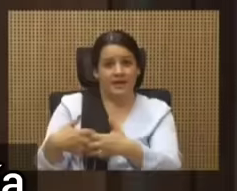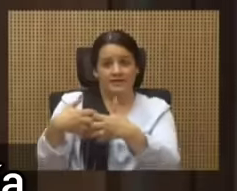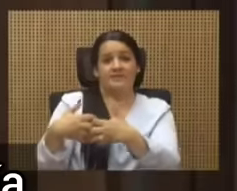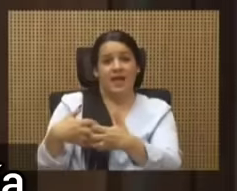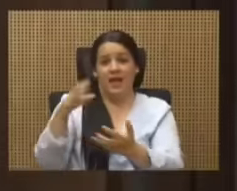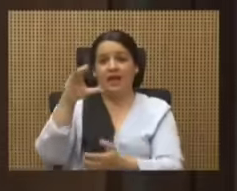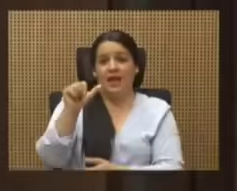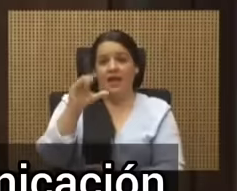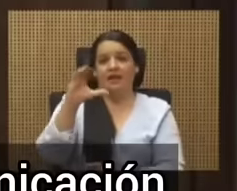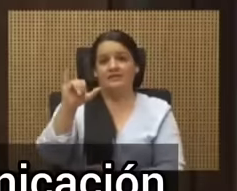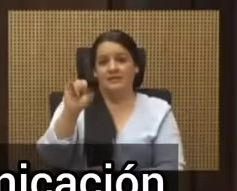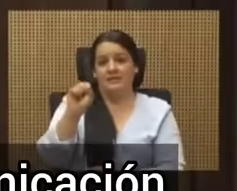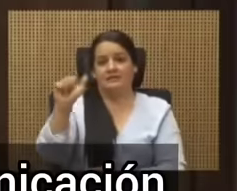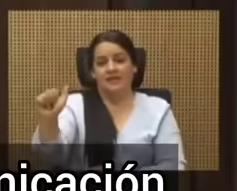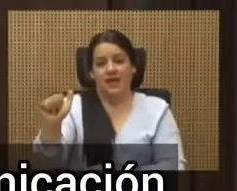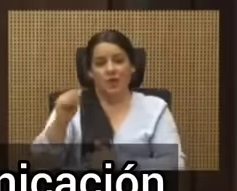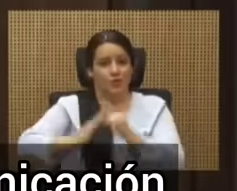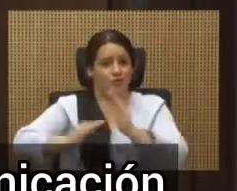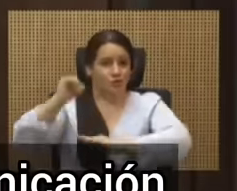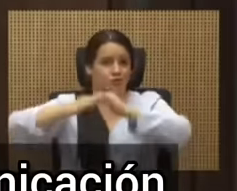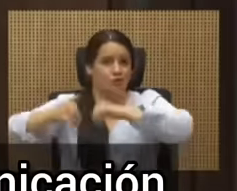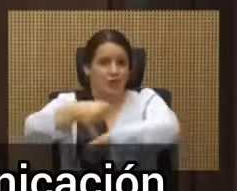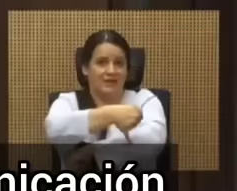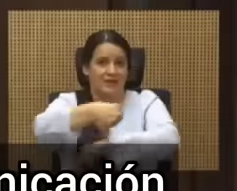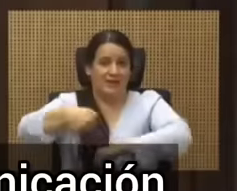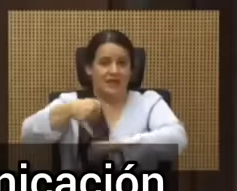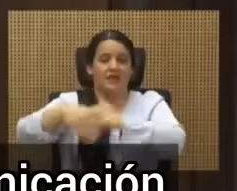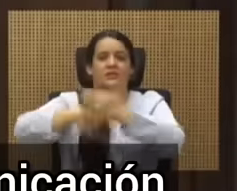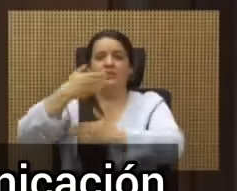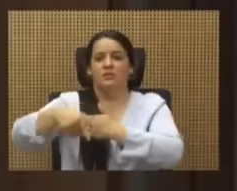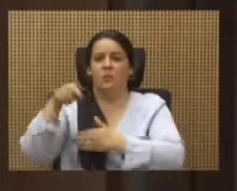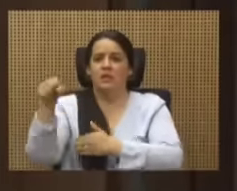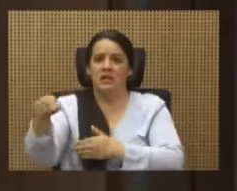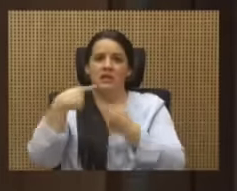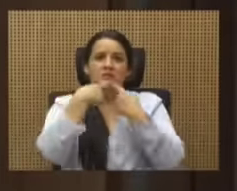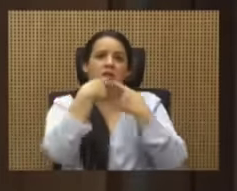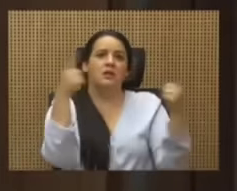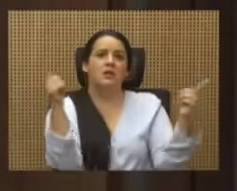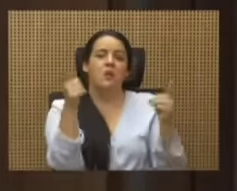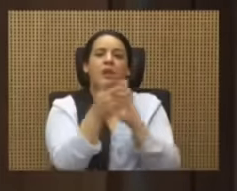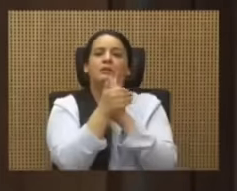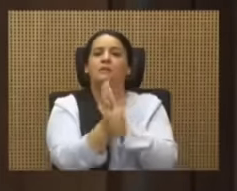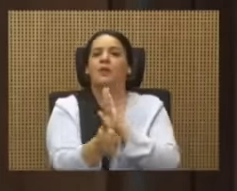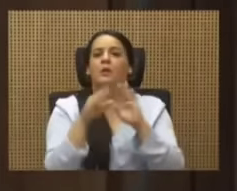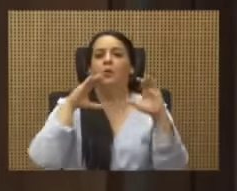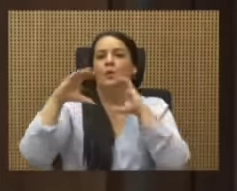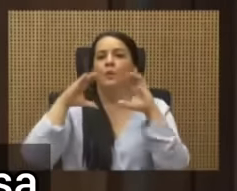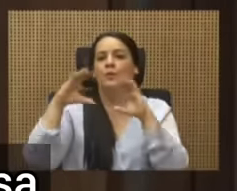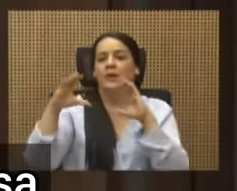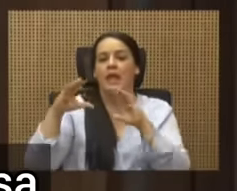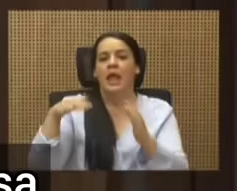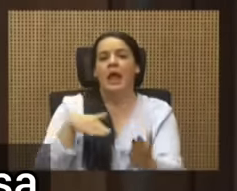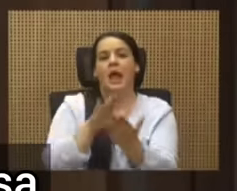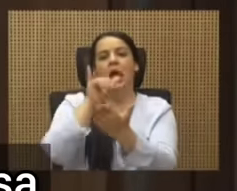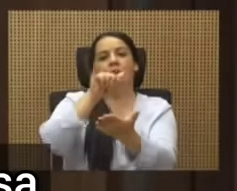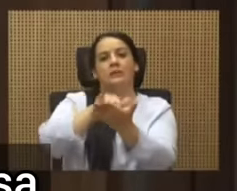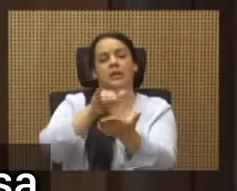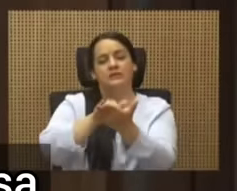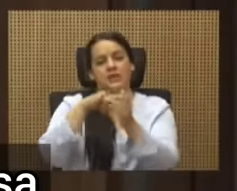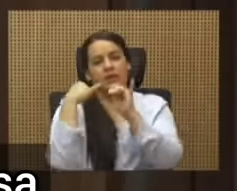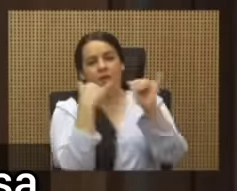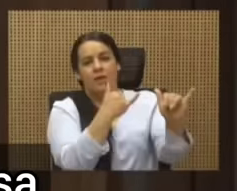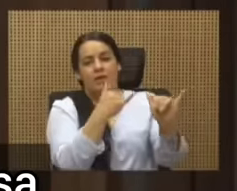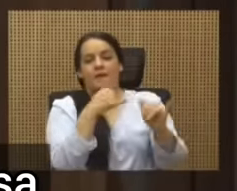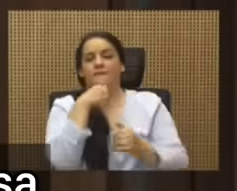e ingeniería, pero que de pronto se declaró experta en comunicación. Ante la denuncia, la periodista Vilma